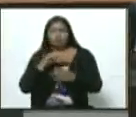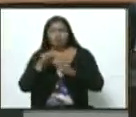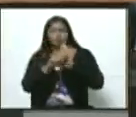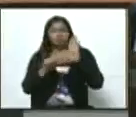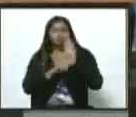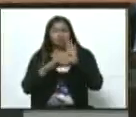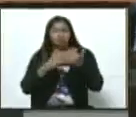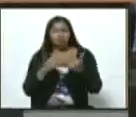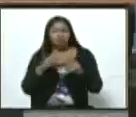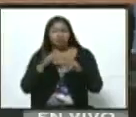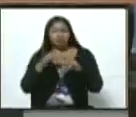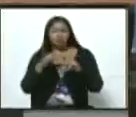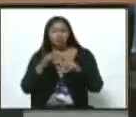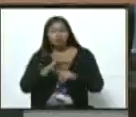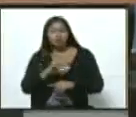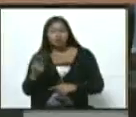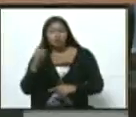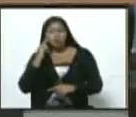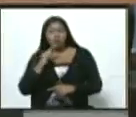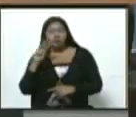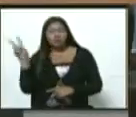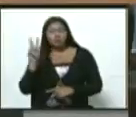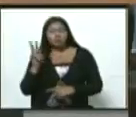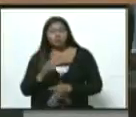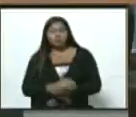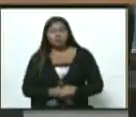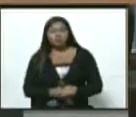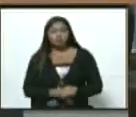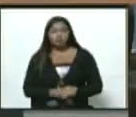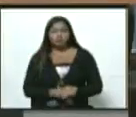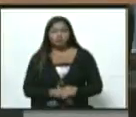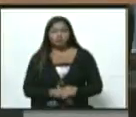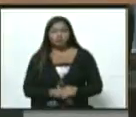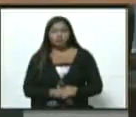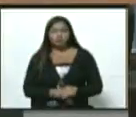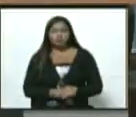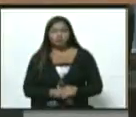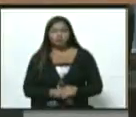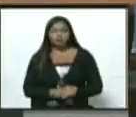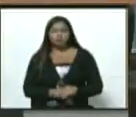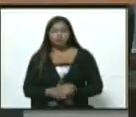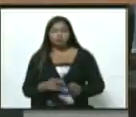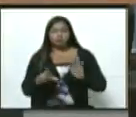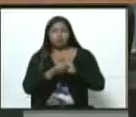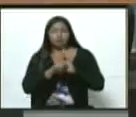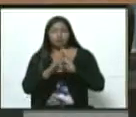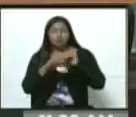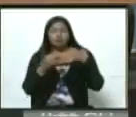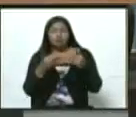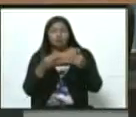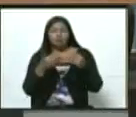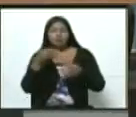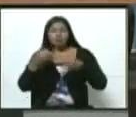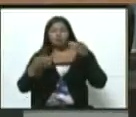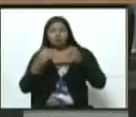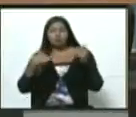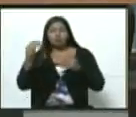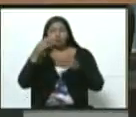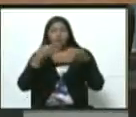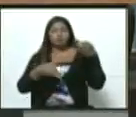de la República Bolivariana de Venezuela, la ley orgánica del Tribunal Supremo de